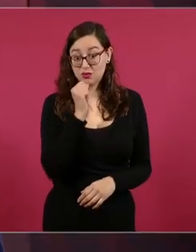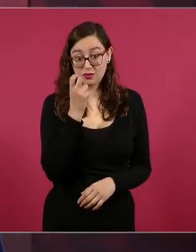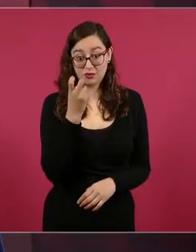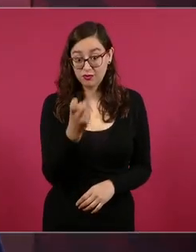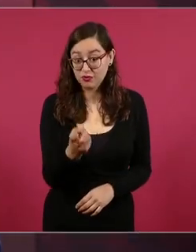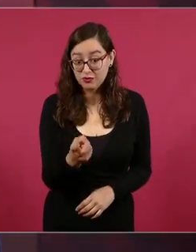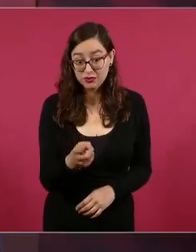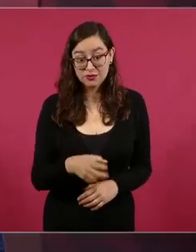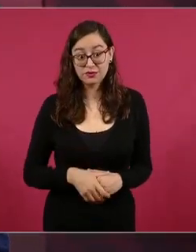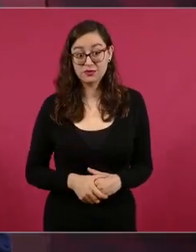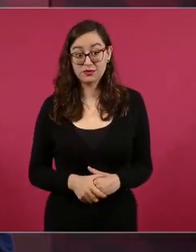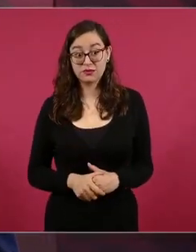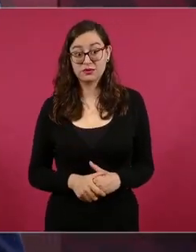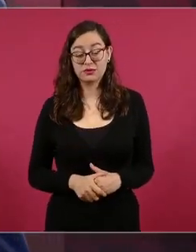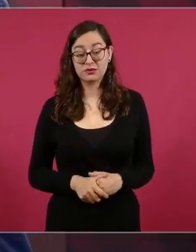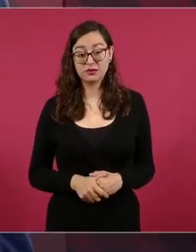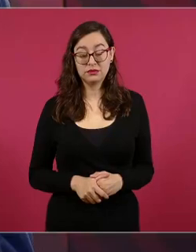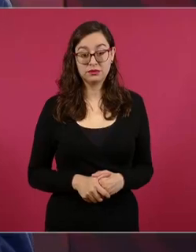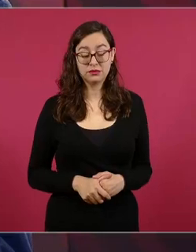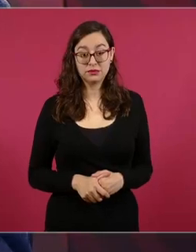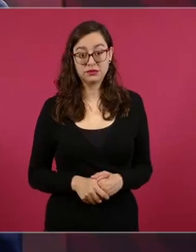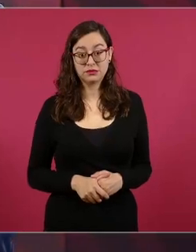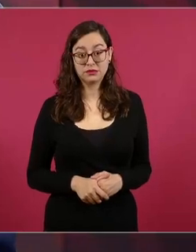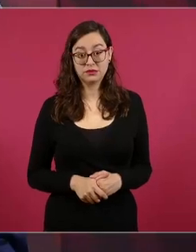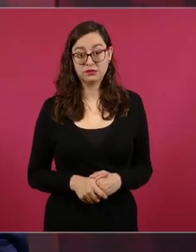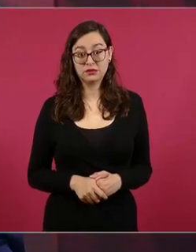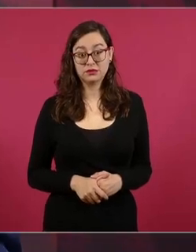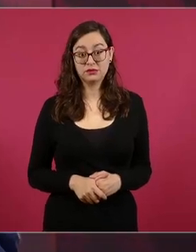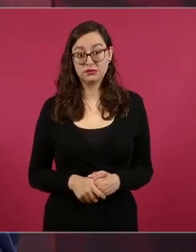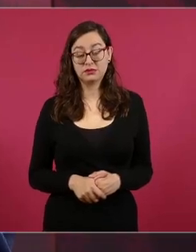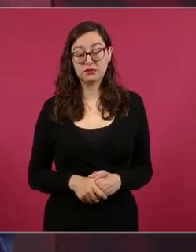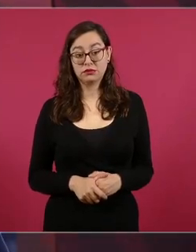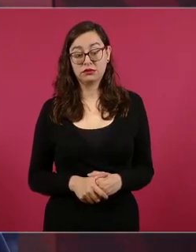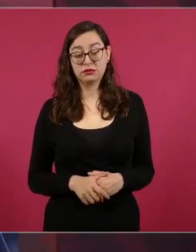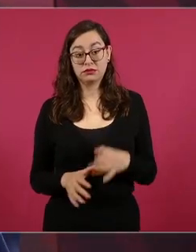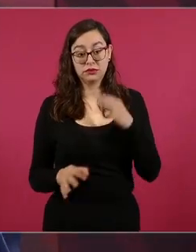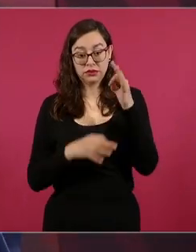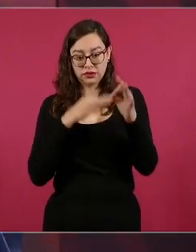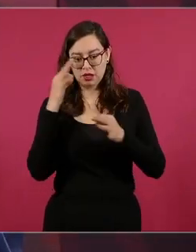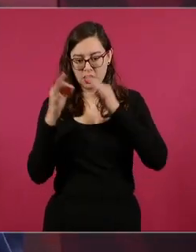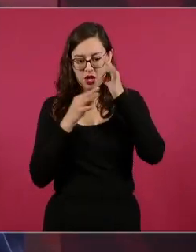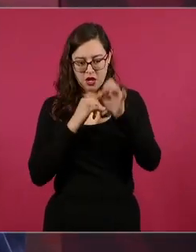Y que cortan una nota, ni modo.